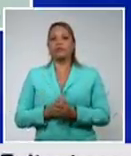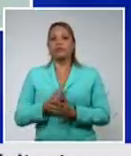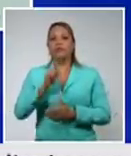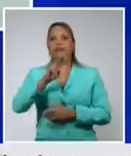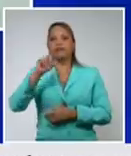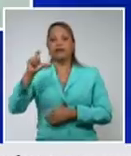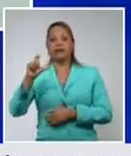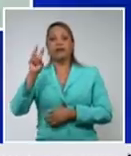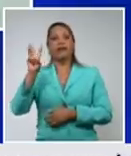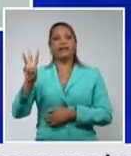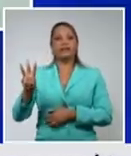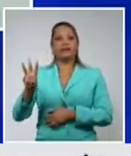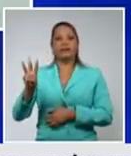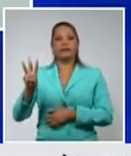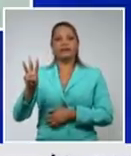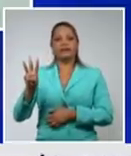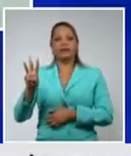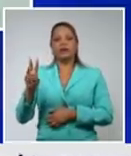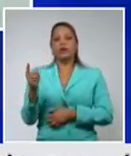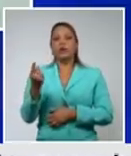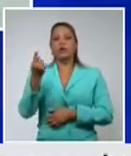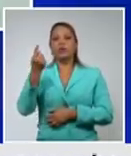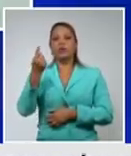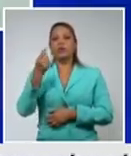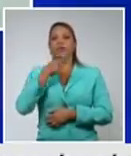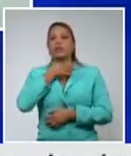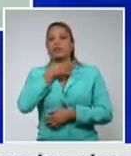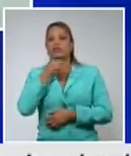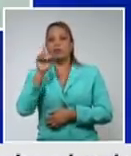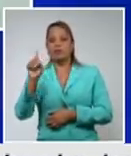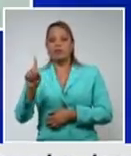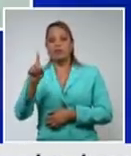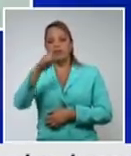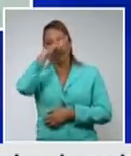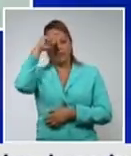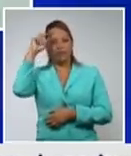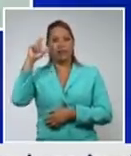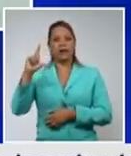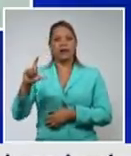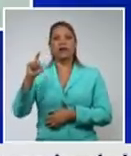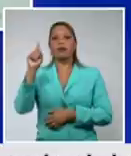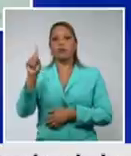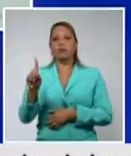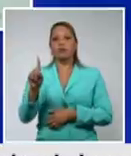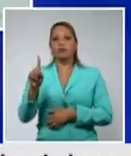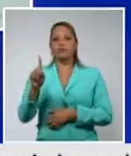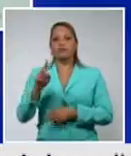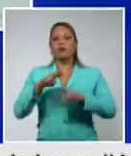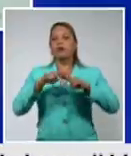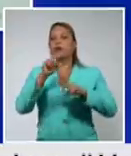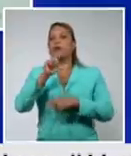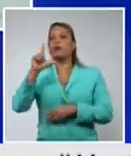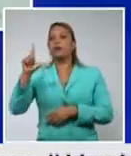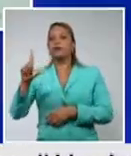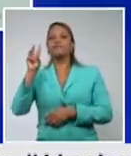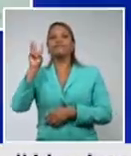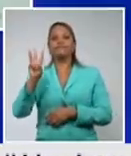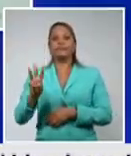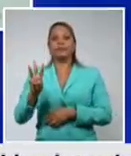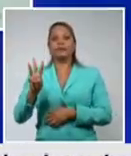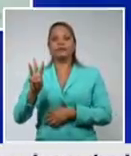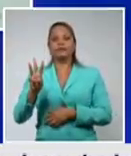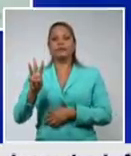3, 1 de Encrucijada y 2 de Santa Clara, de Holguín 3,